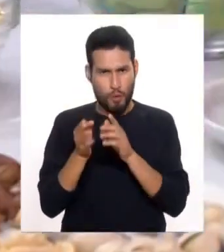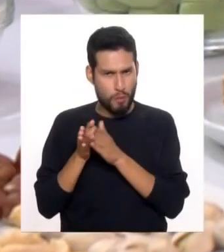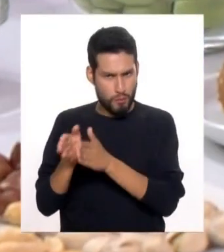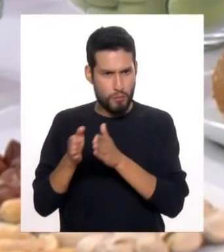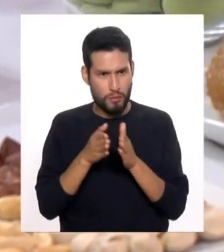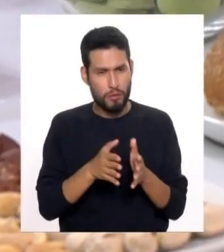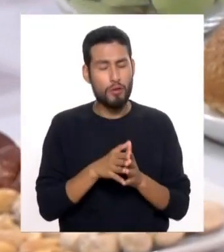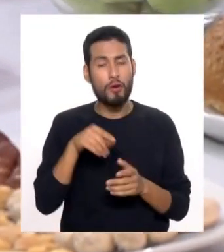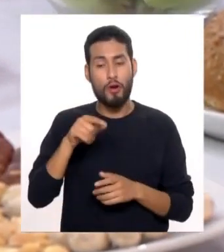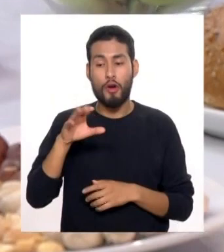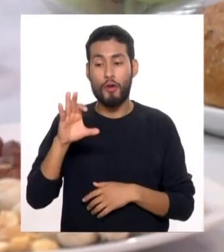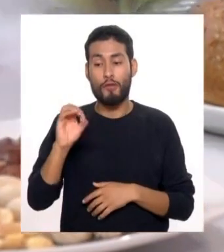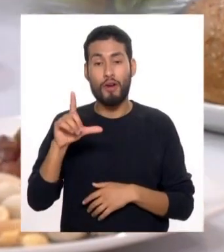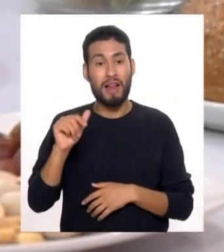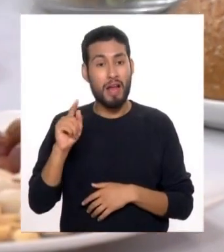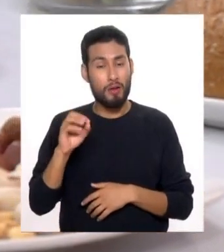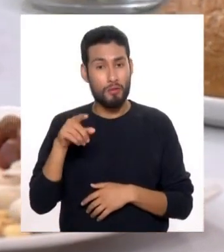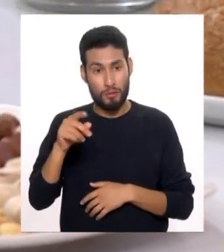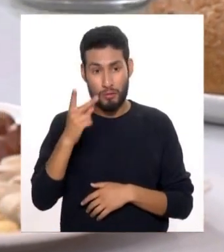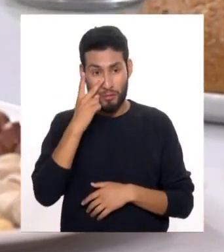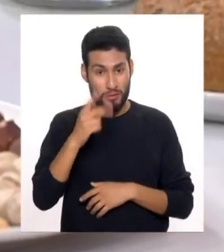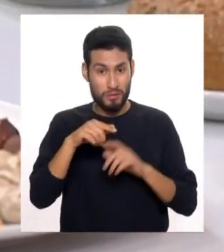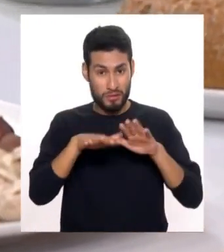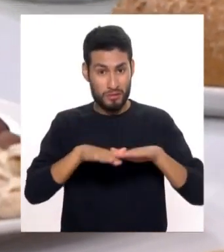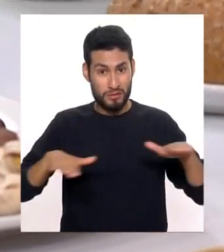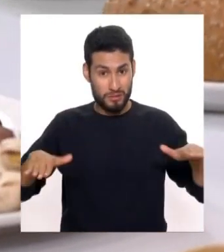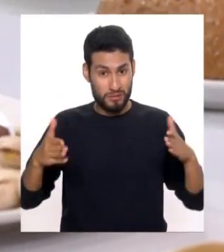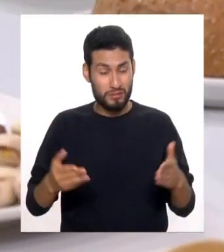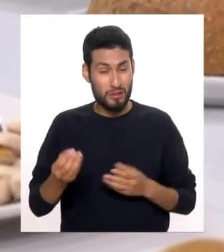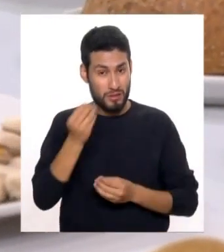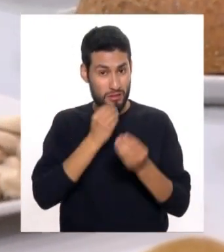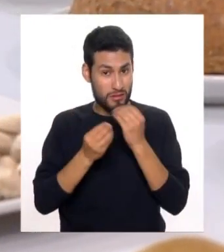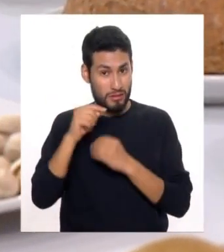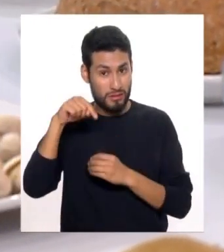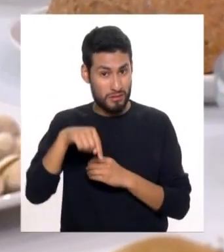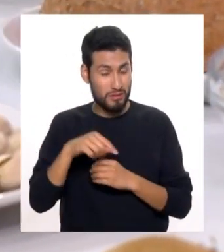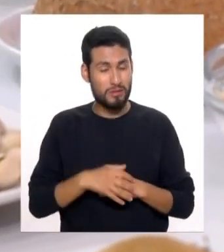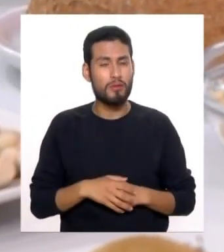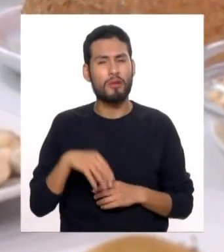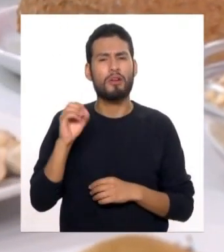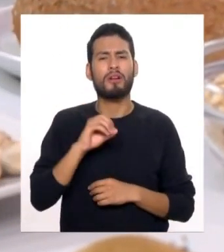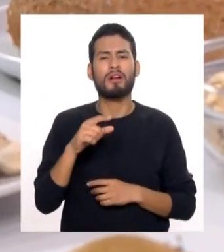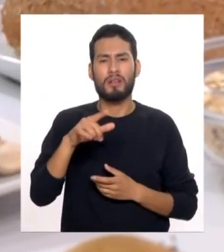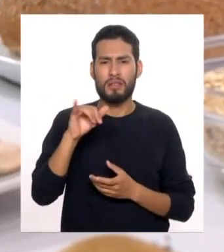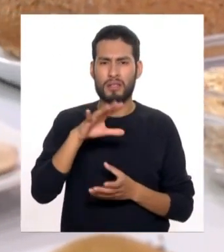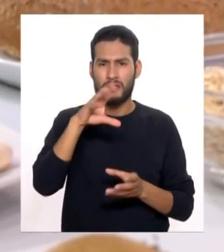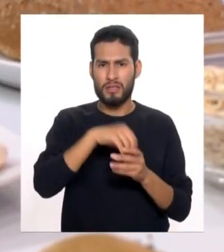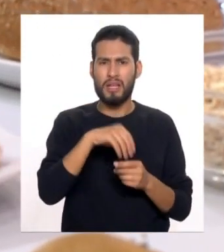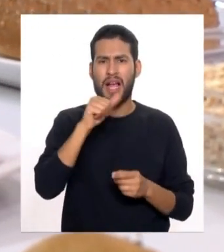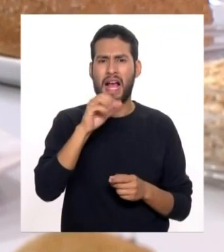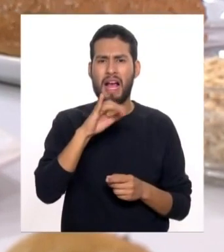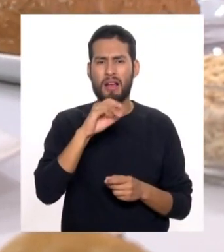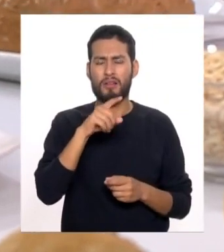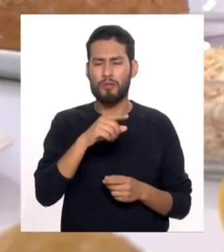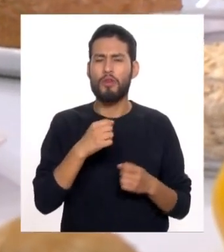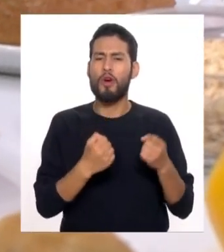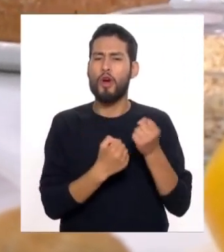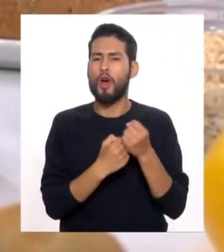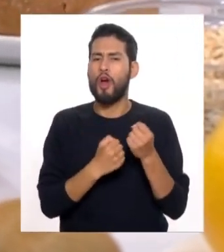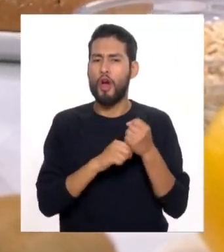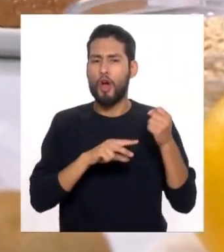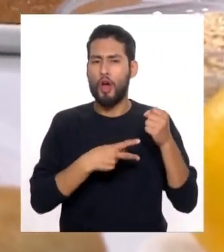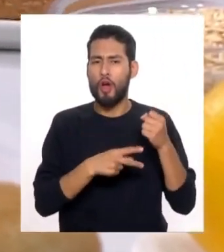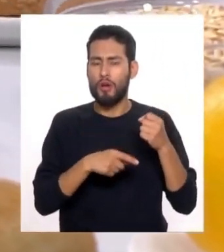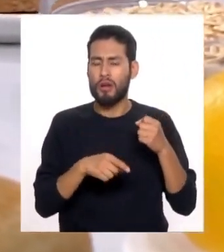como folato, que es la que ustedes encuentran en los alimentos, y como ácido fólico, que es el suplemento, el